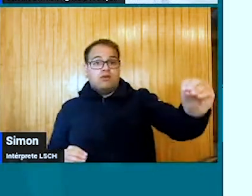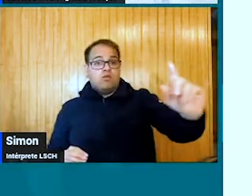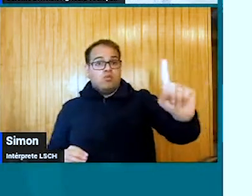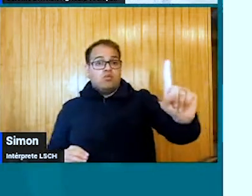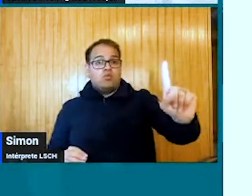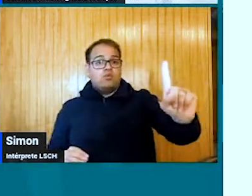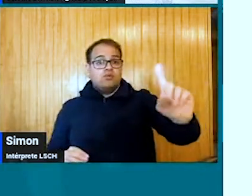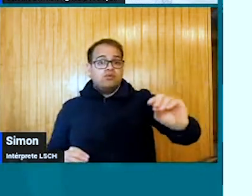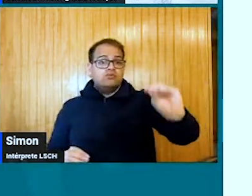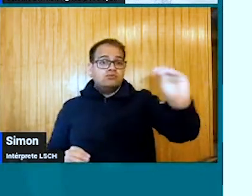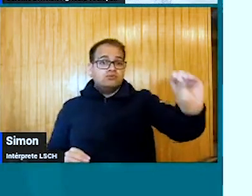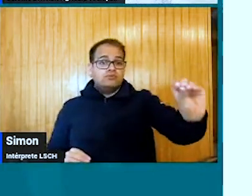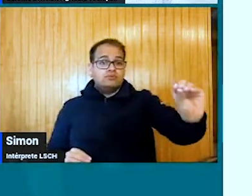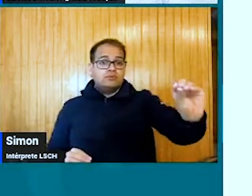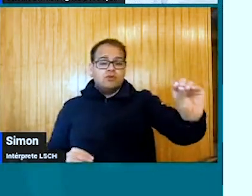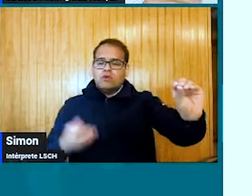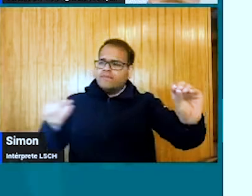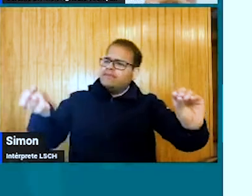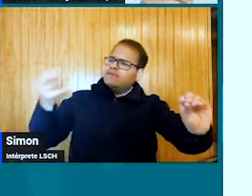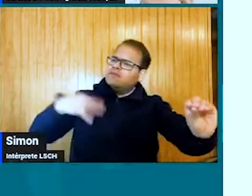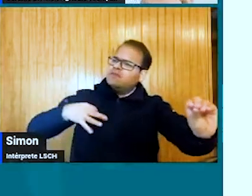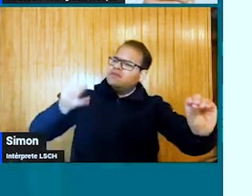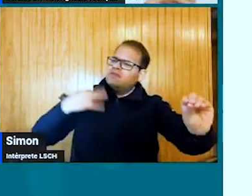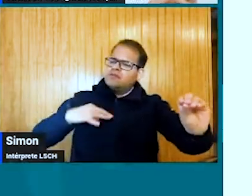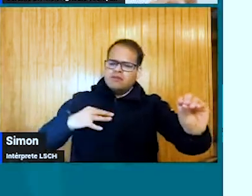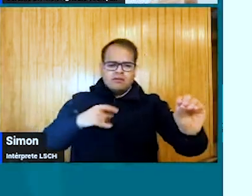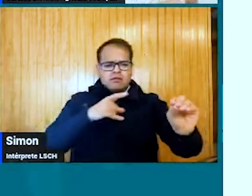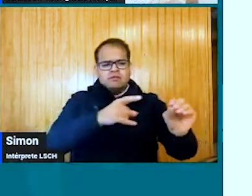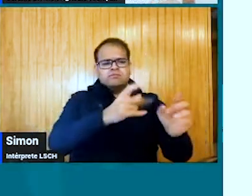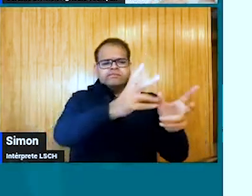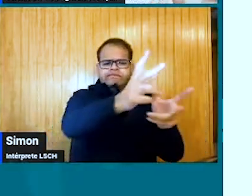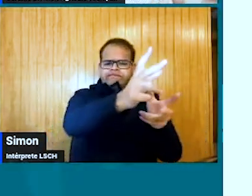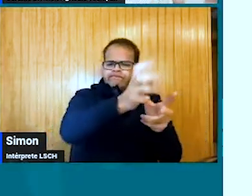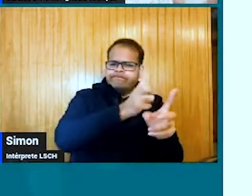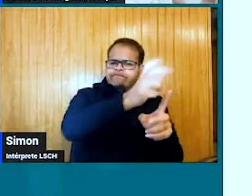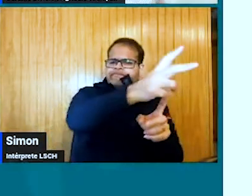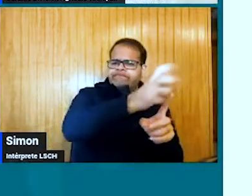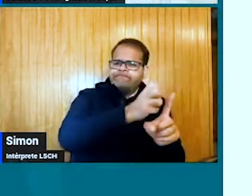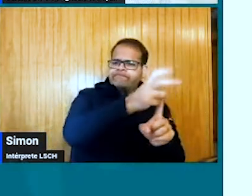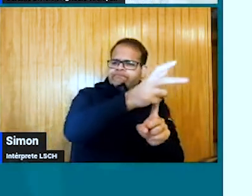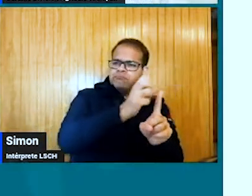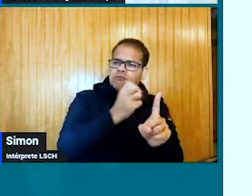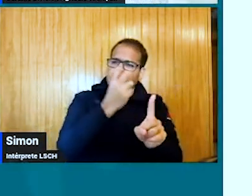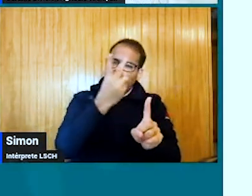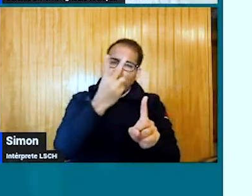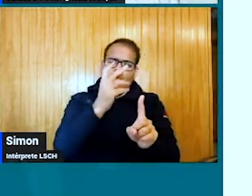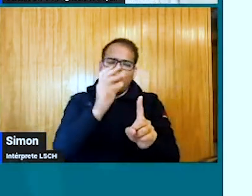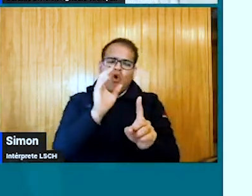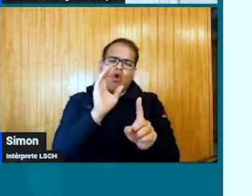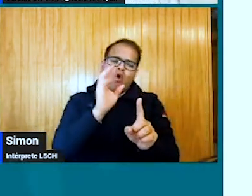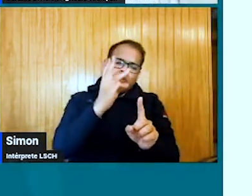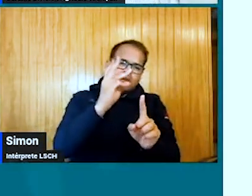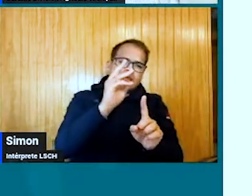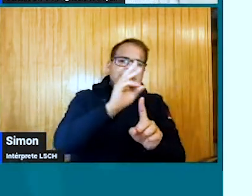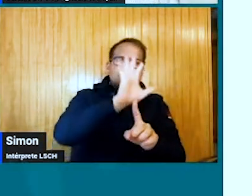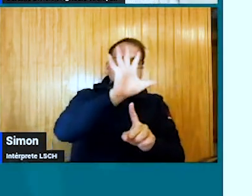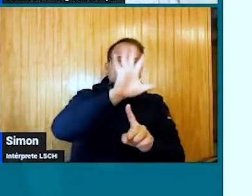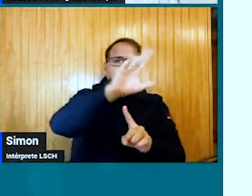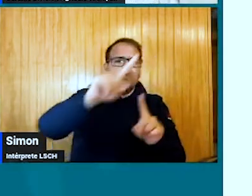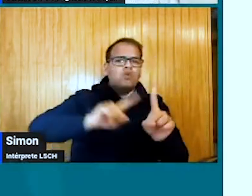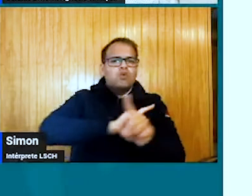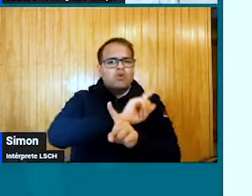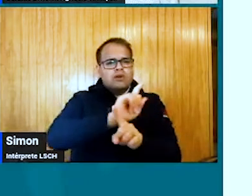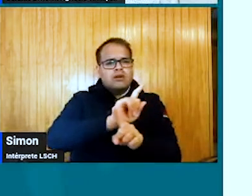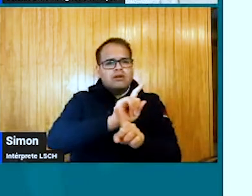escucharon a Germán diciendo que debiesen retener alrededor de 2 grados o 5 horas, y de repente llegan acá y me dicen, bueno,